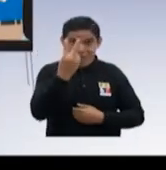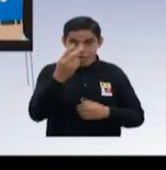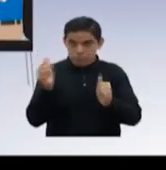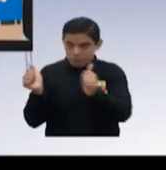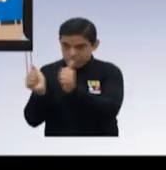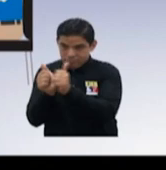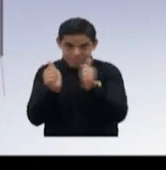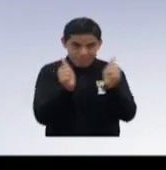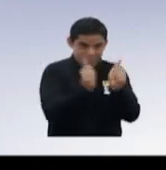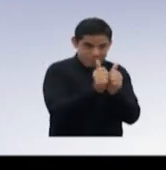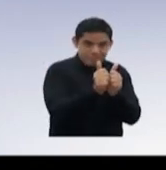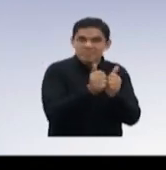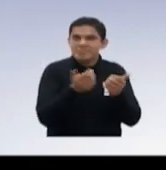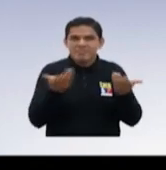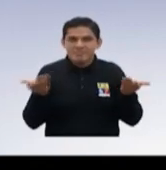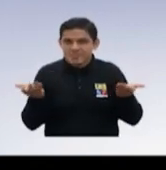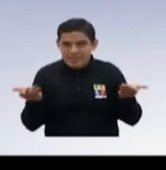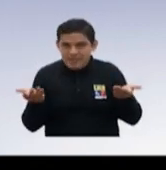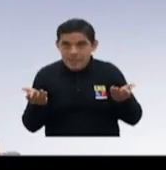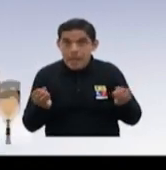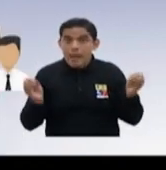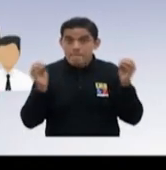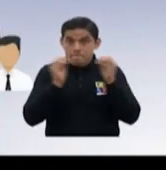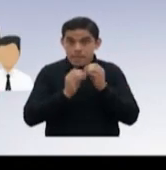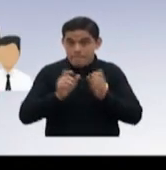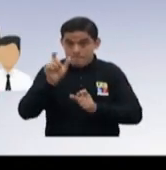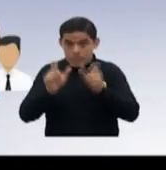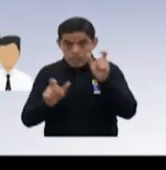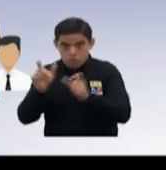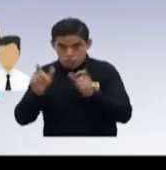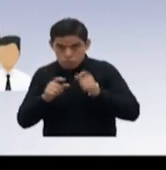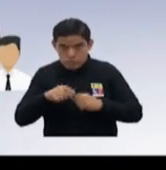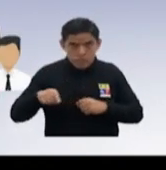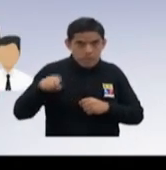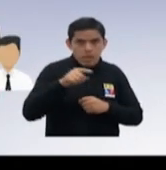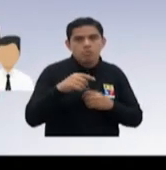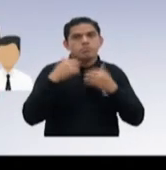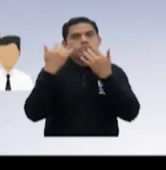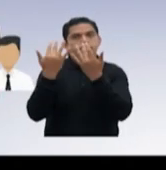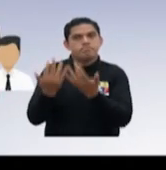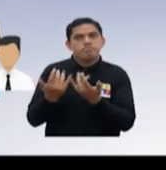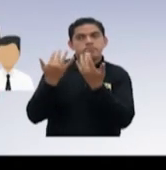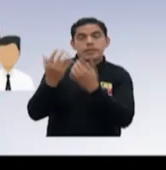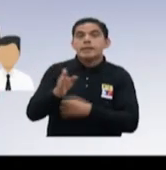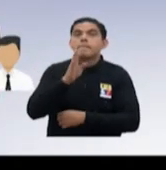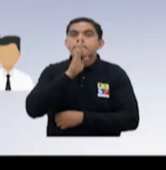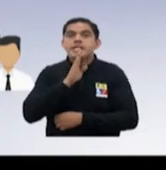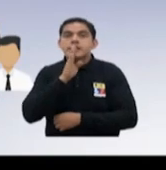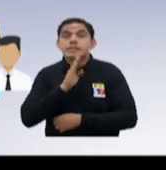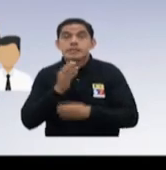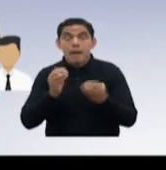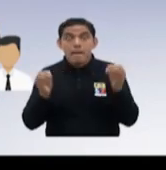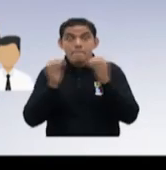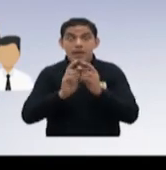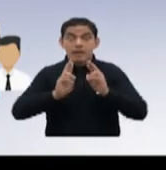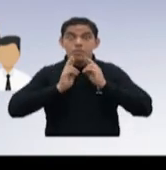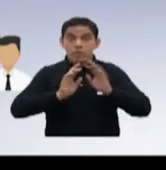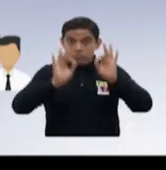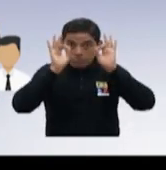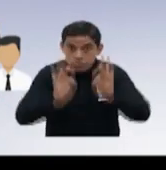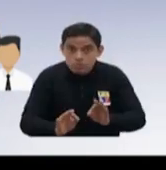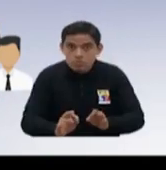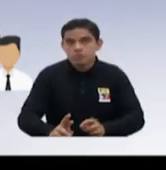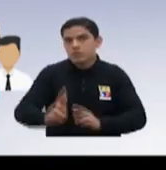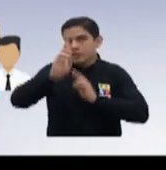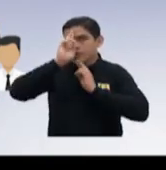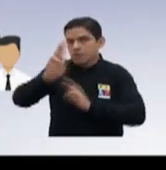binomios participantes en esta contienda electoral, así como la ciudadanía, deberán esperar y respetar los resultados